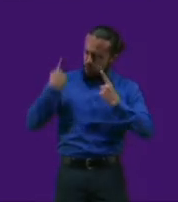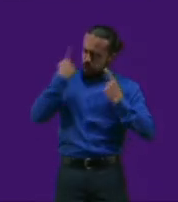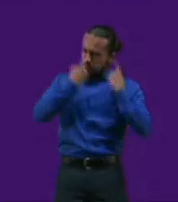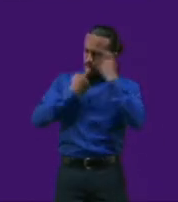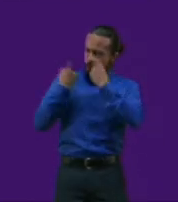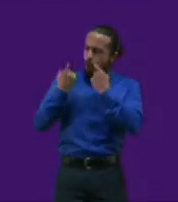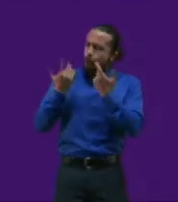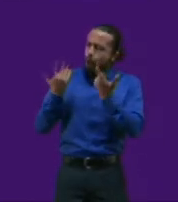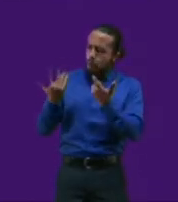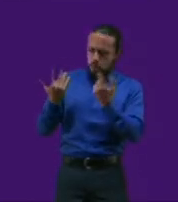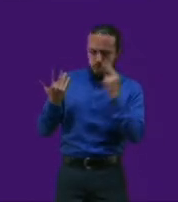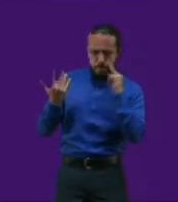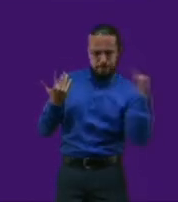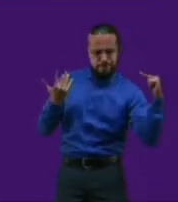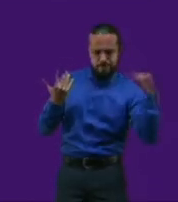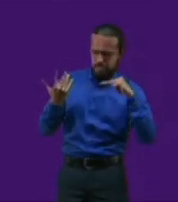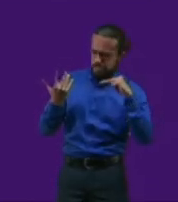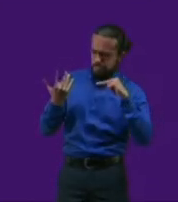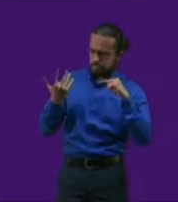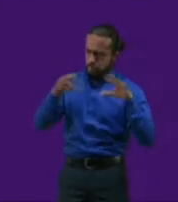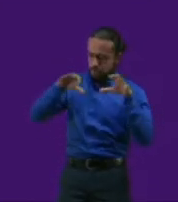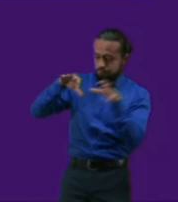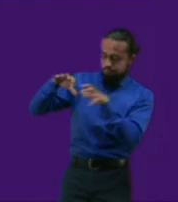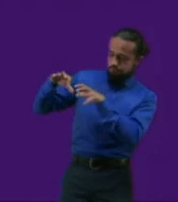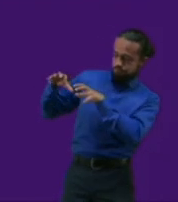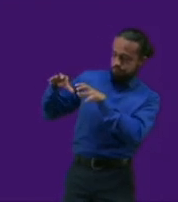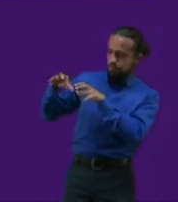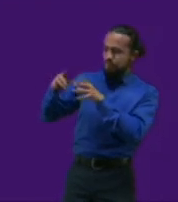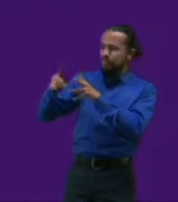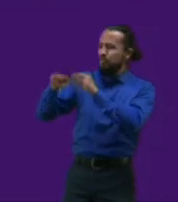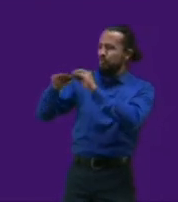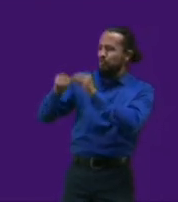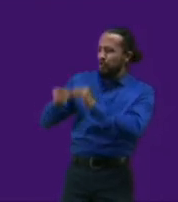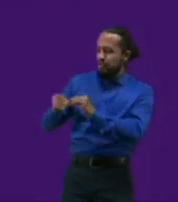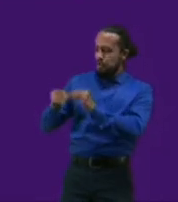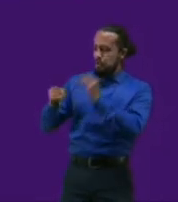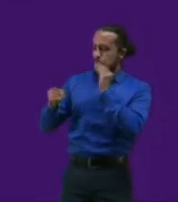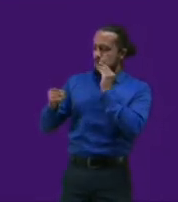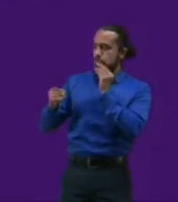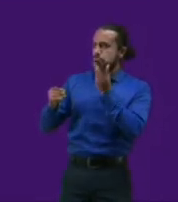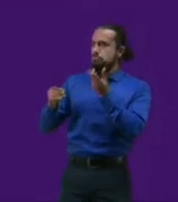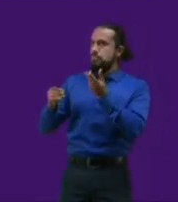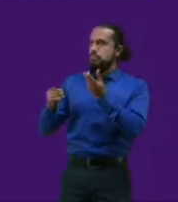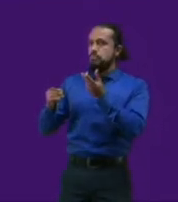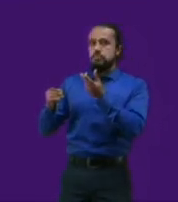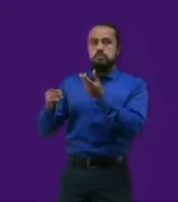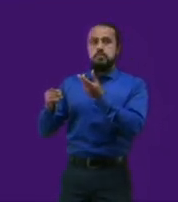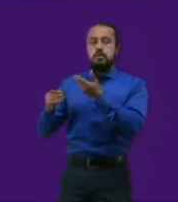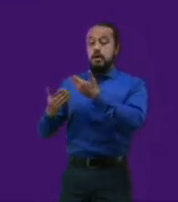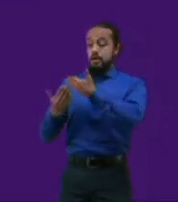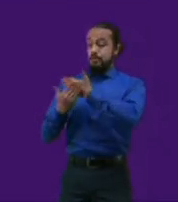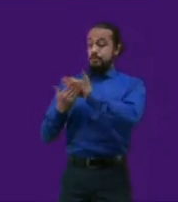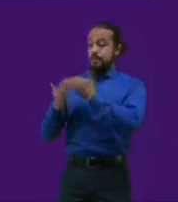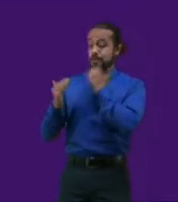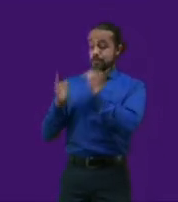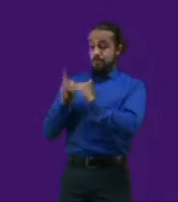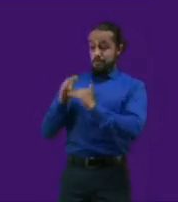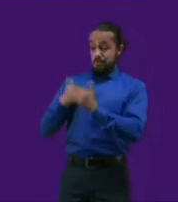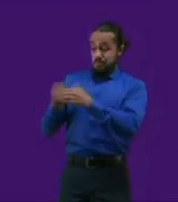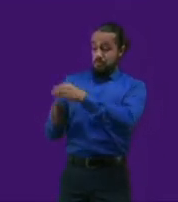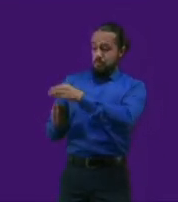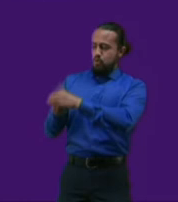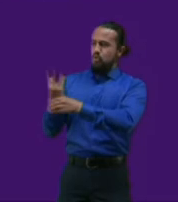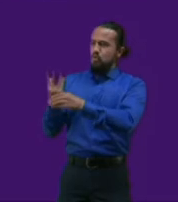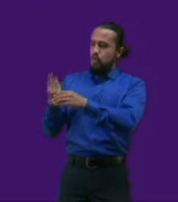ve ese producto, cuáles son esos features o esas cosas que necesitas que tu producto haga para